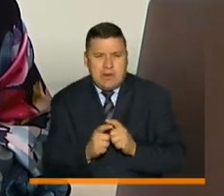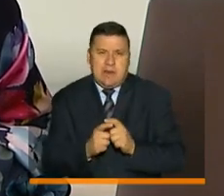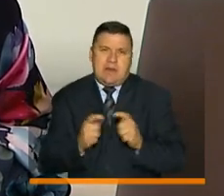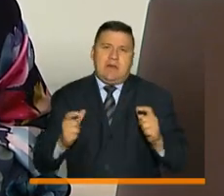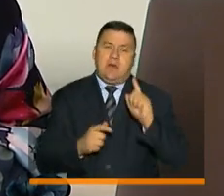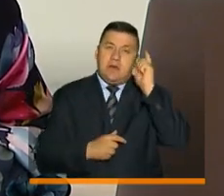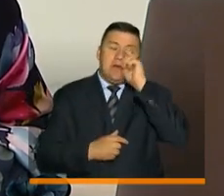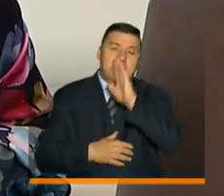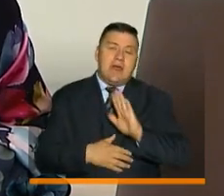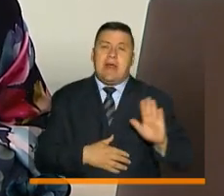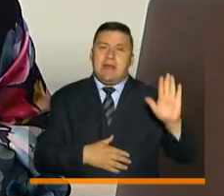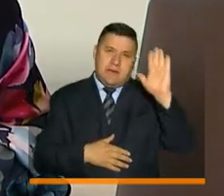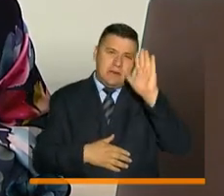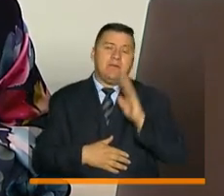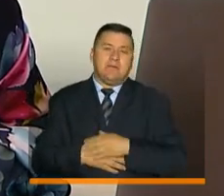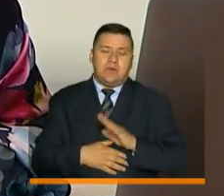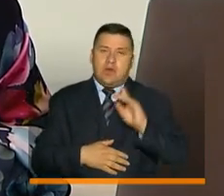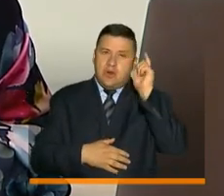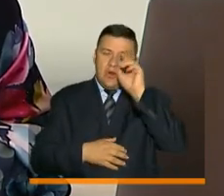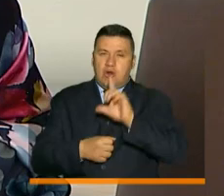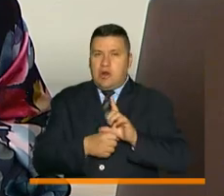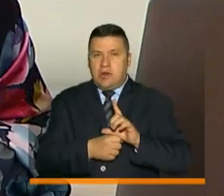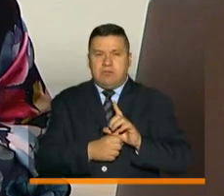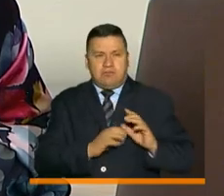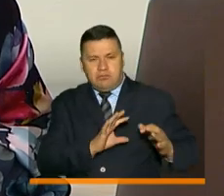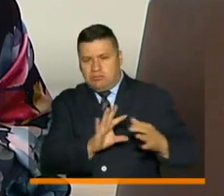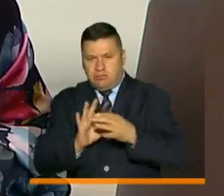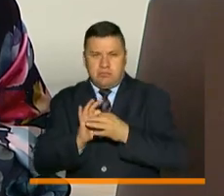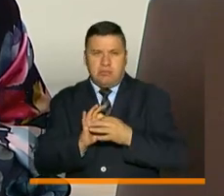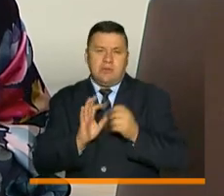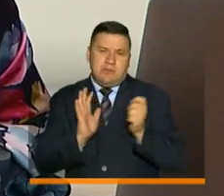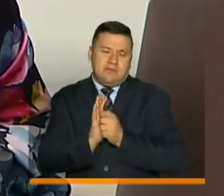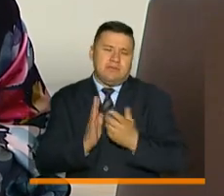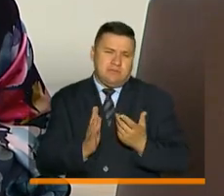grande del gobierno nacional y de los gobiernos locales en alianza, pues